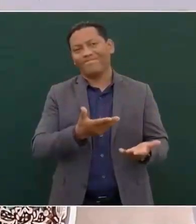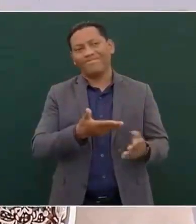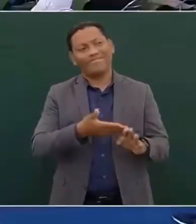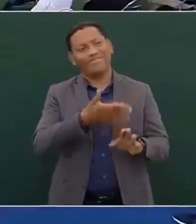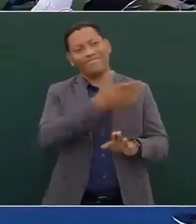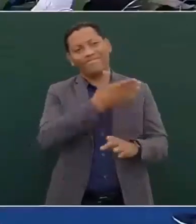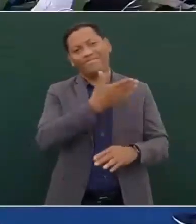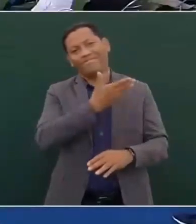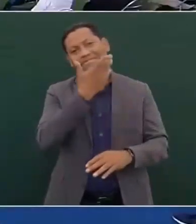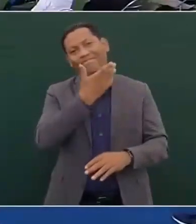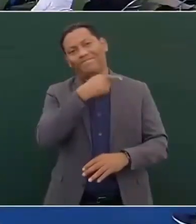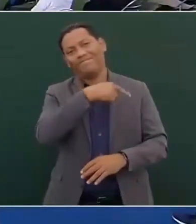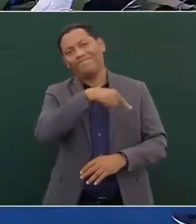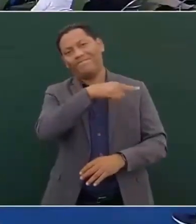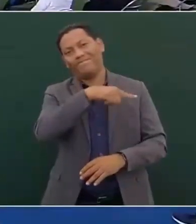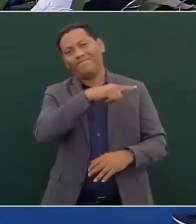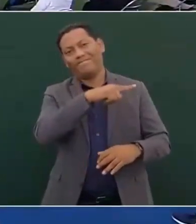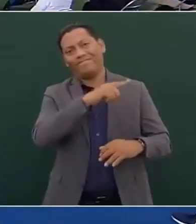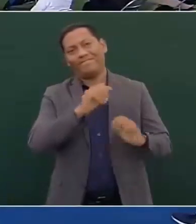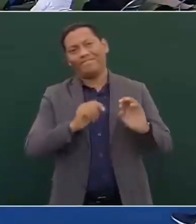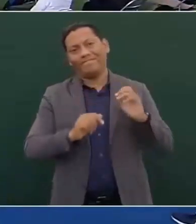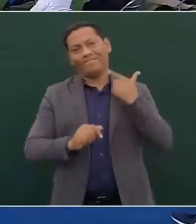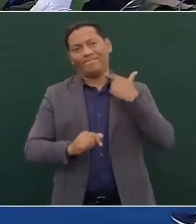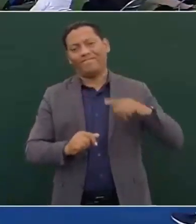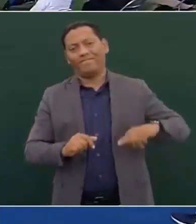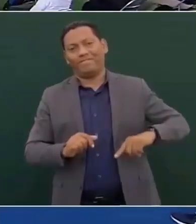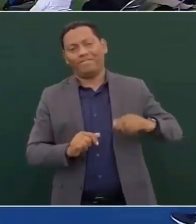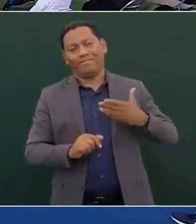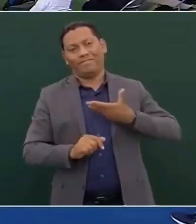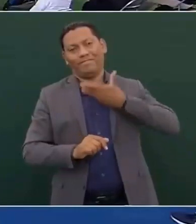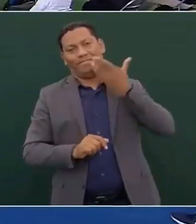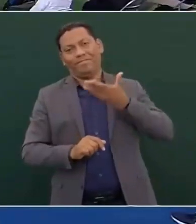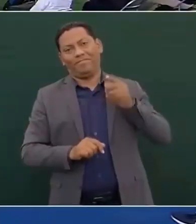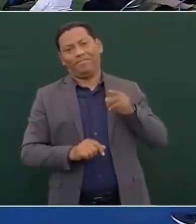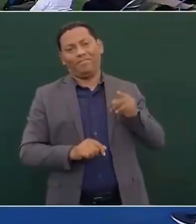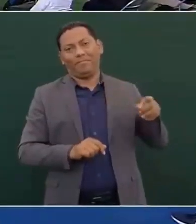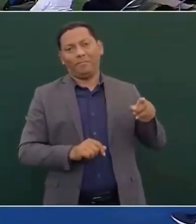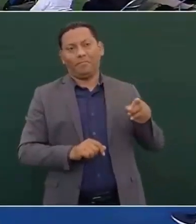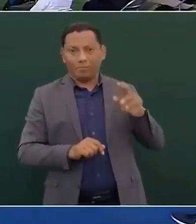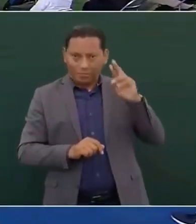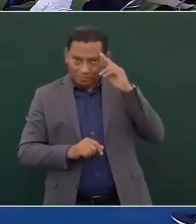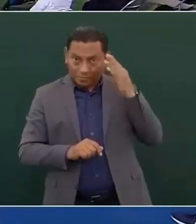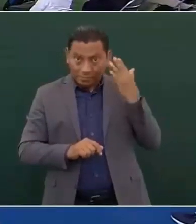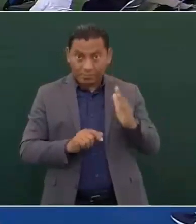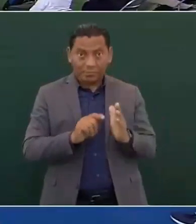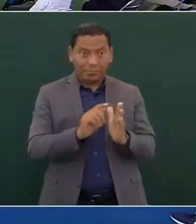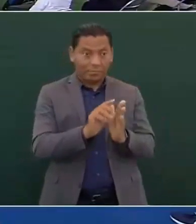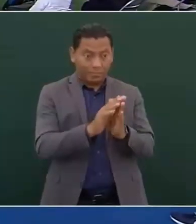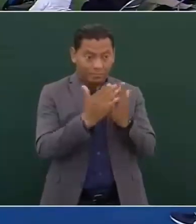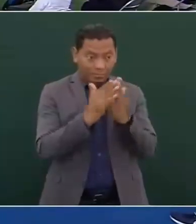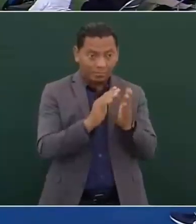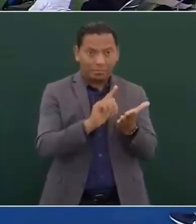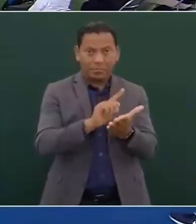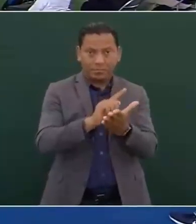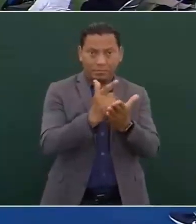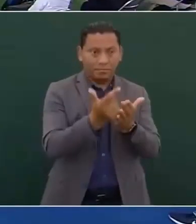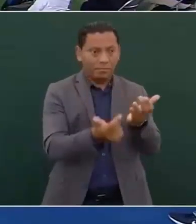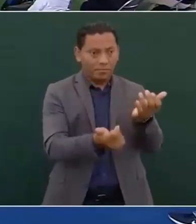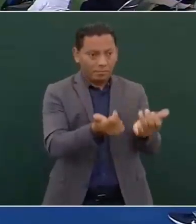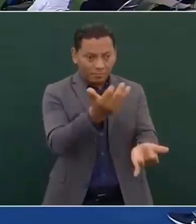de los conservadores eso. No, pues si quemaban los libros,